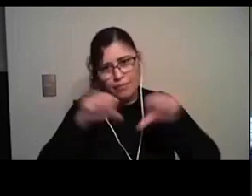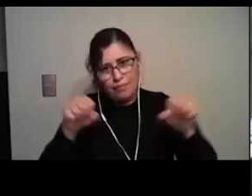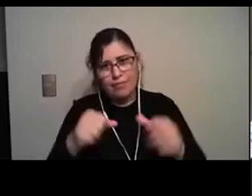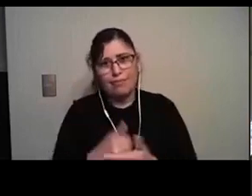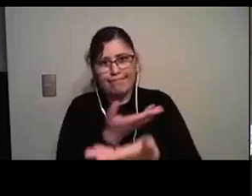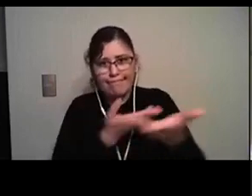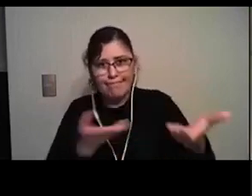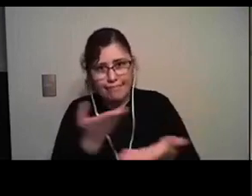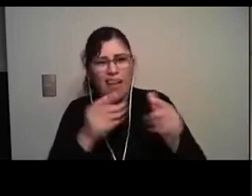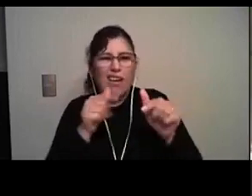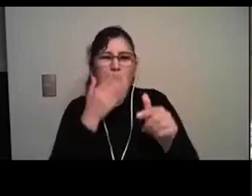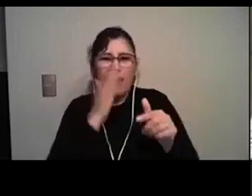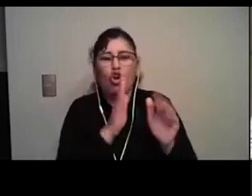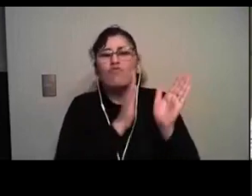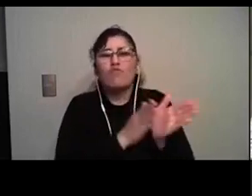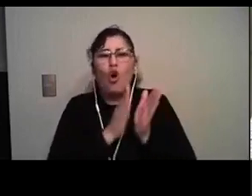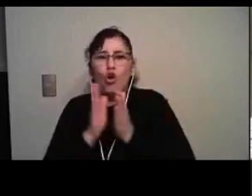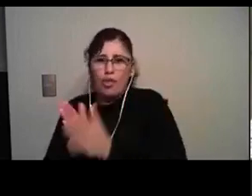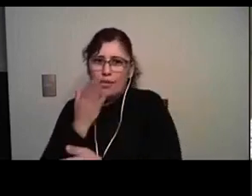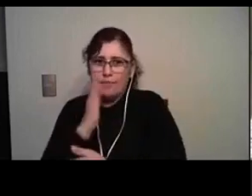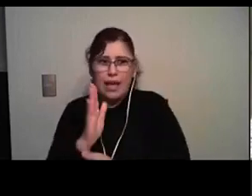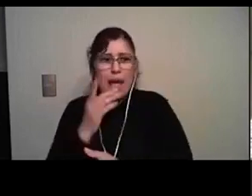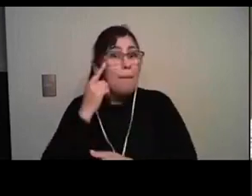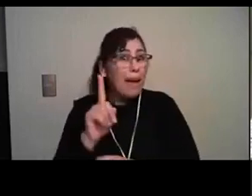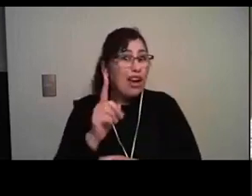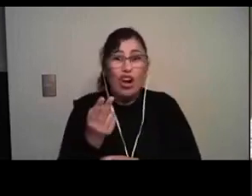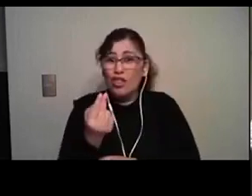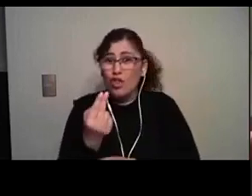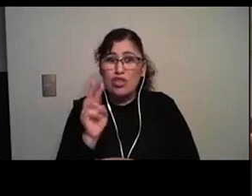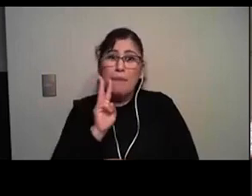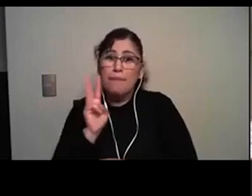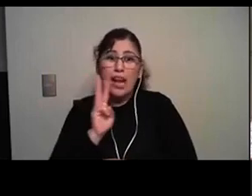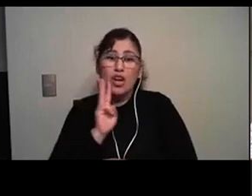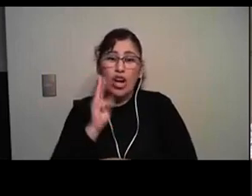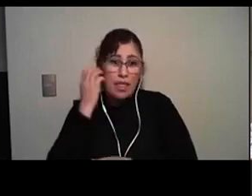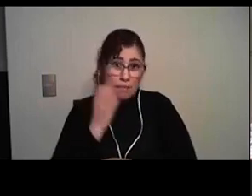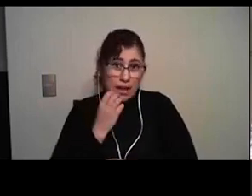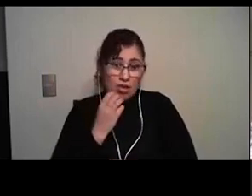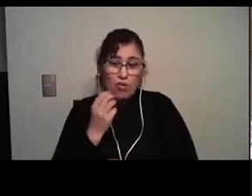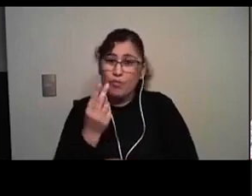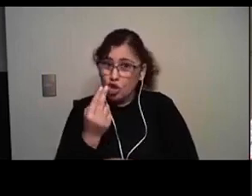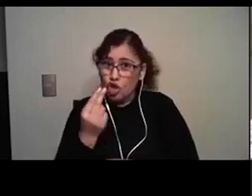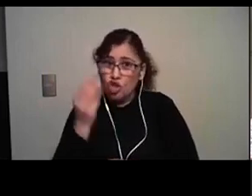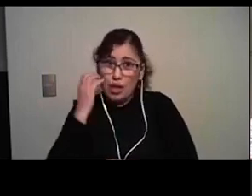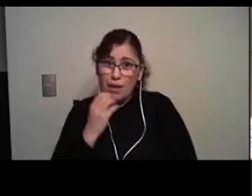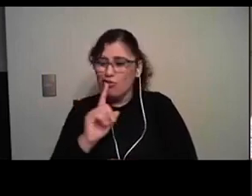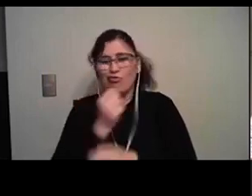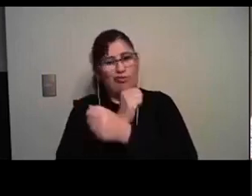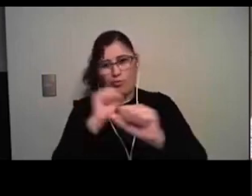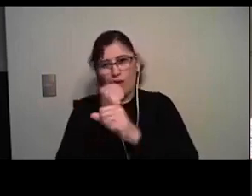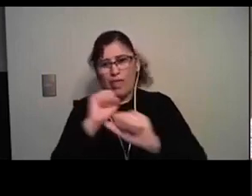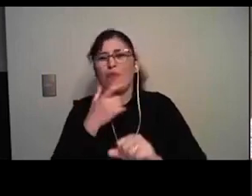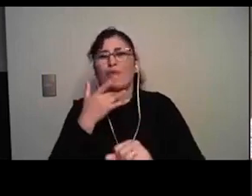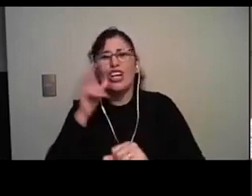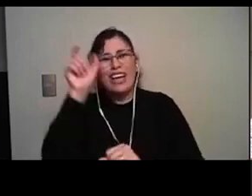tenemos todo mucho más ordenadito, ¿ya? Pero no puede ser el 12 porque el 12 tengo un profesor invitado que